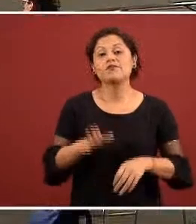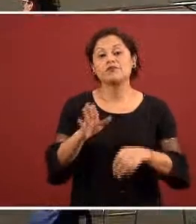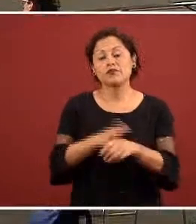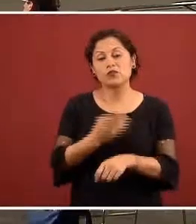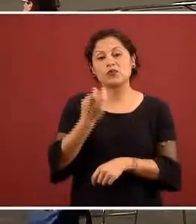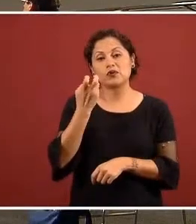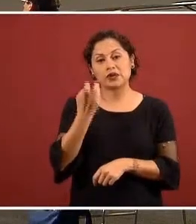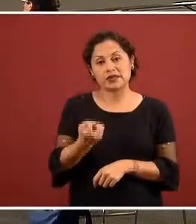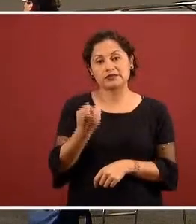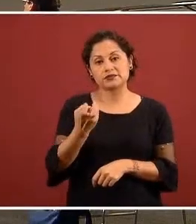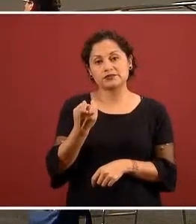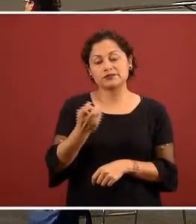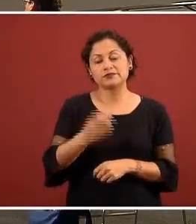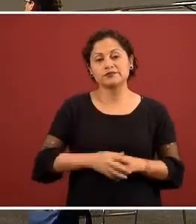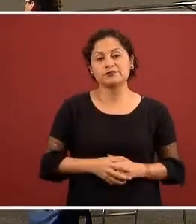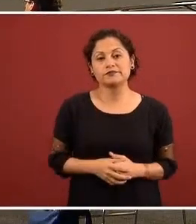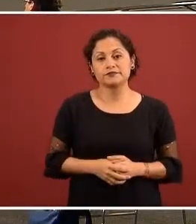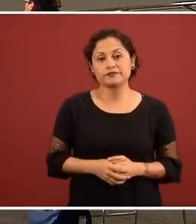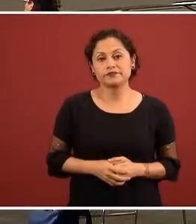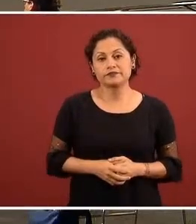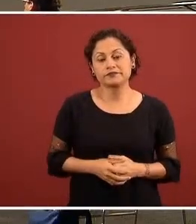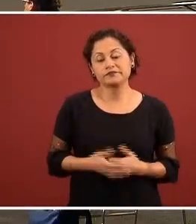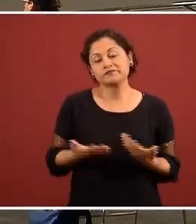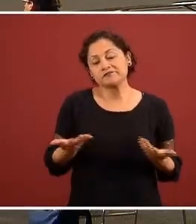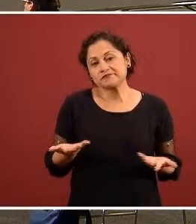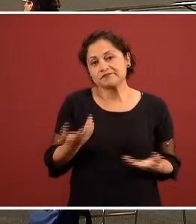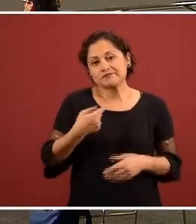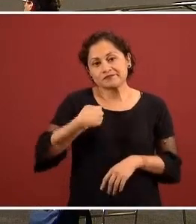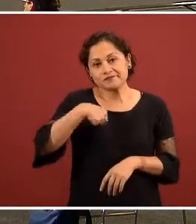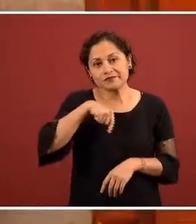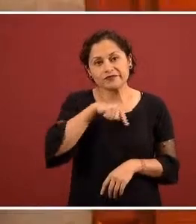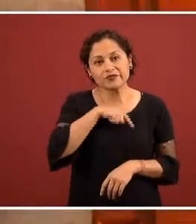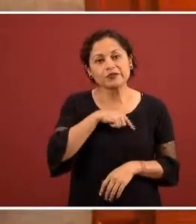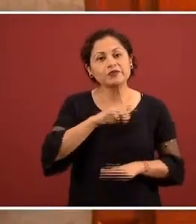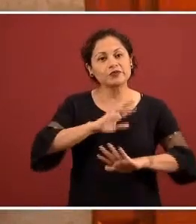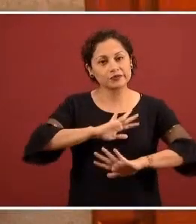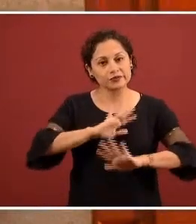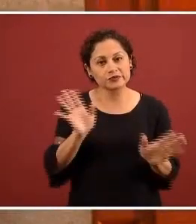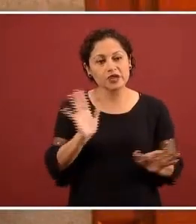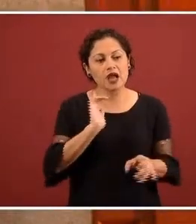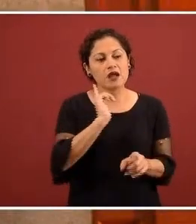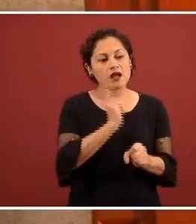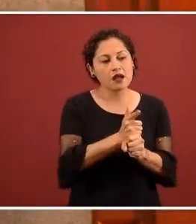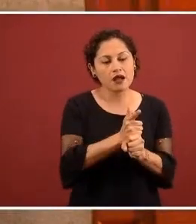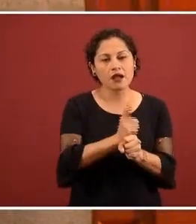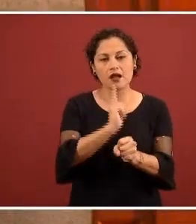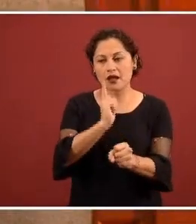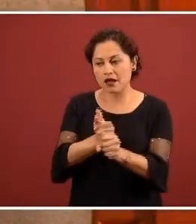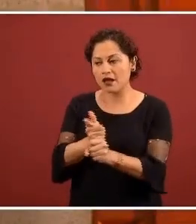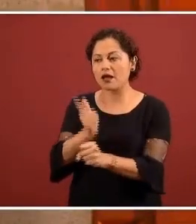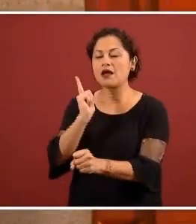forma que pues hemos identificado estas agresiones a través de varios